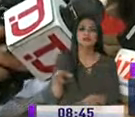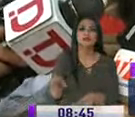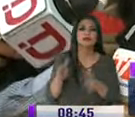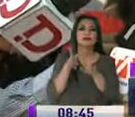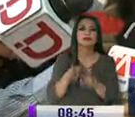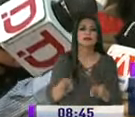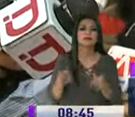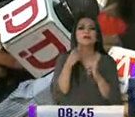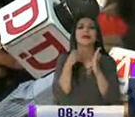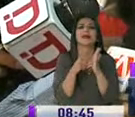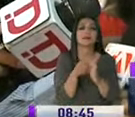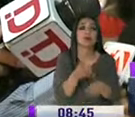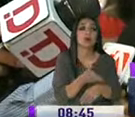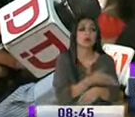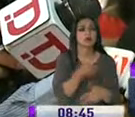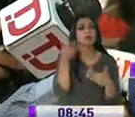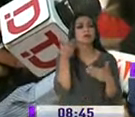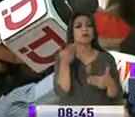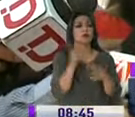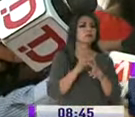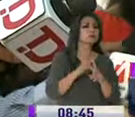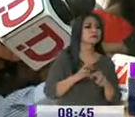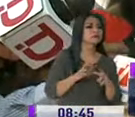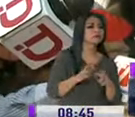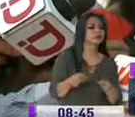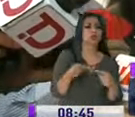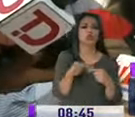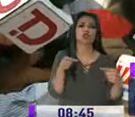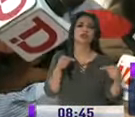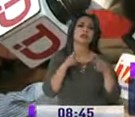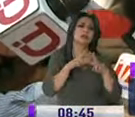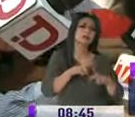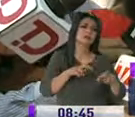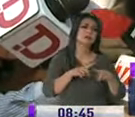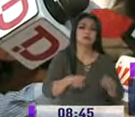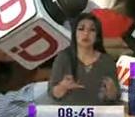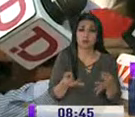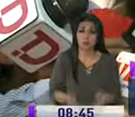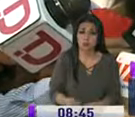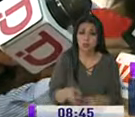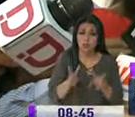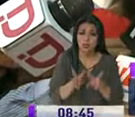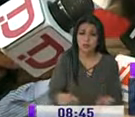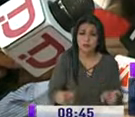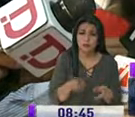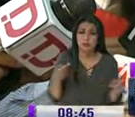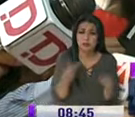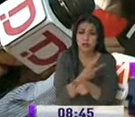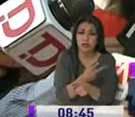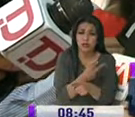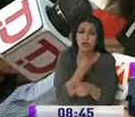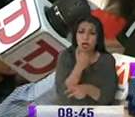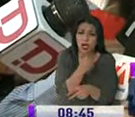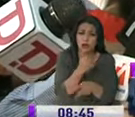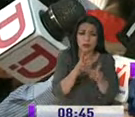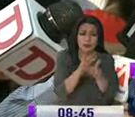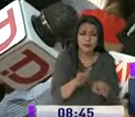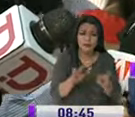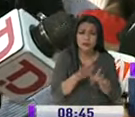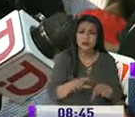usando avionetas que tenían como destino el exterior, cargadas de alcaloide. Las investigaciones han permitido identificar